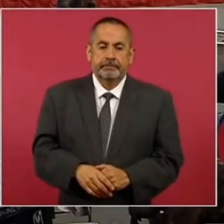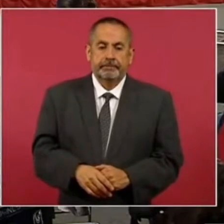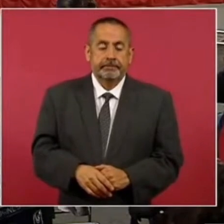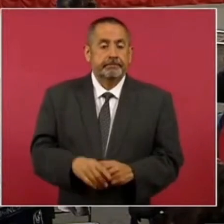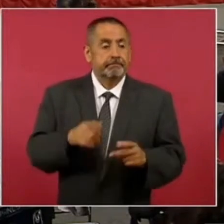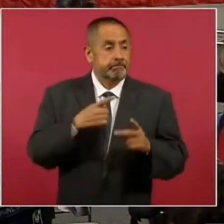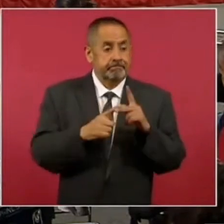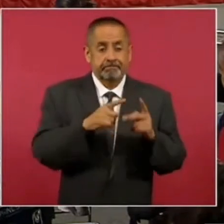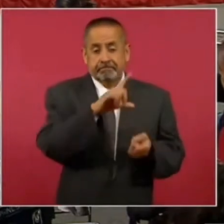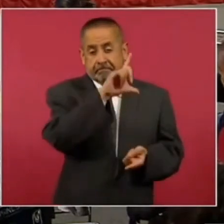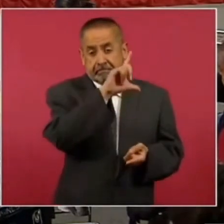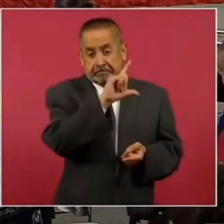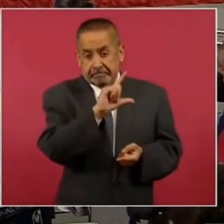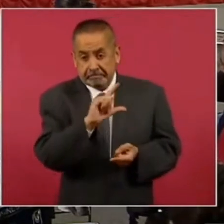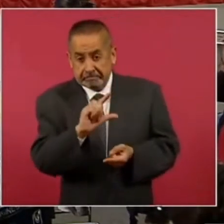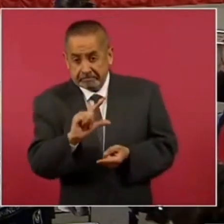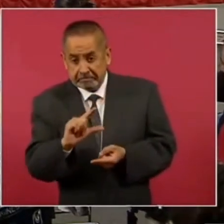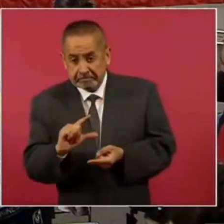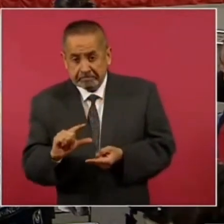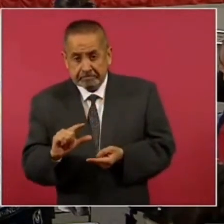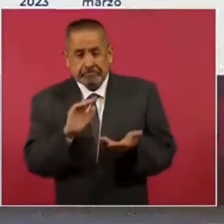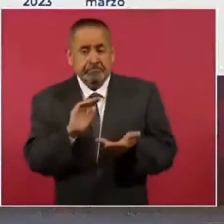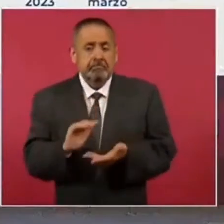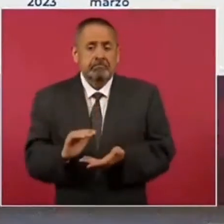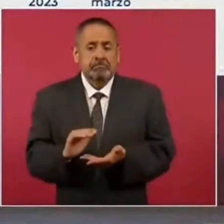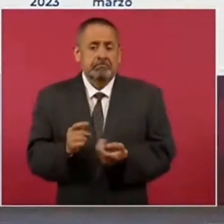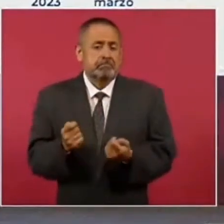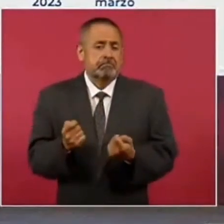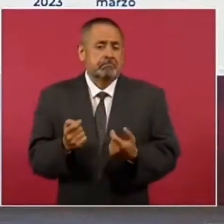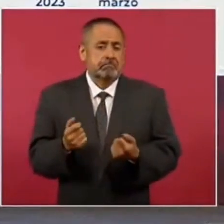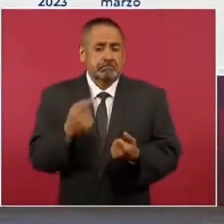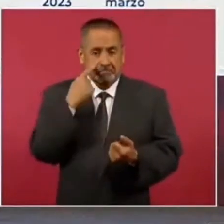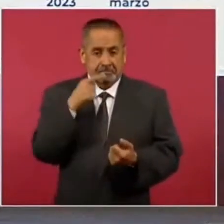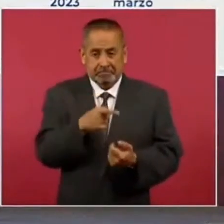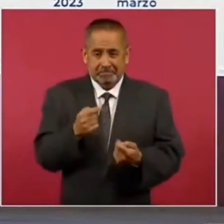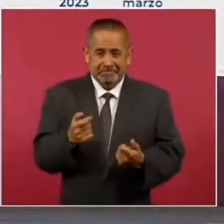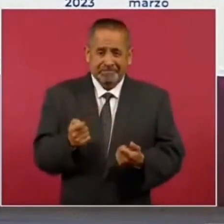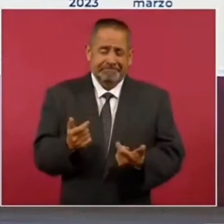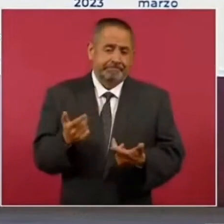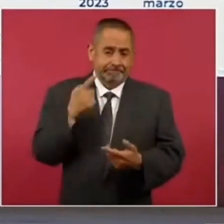caída y llegó aquí. Aquí tocamos